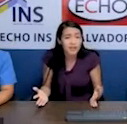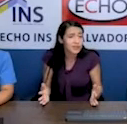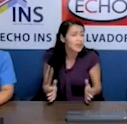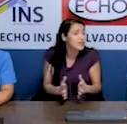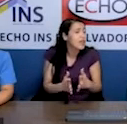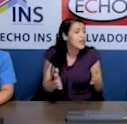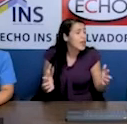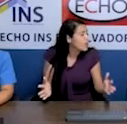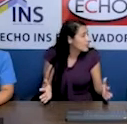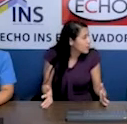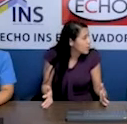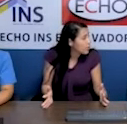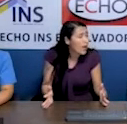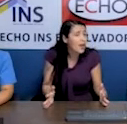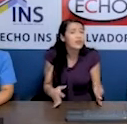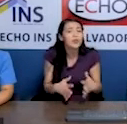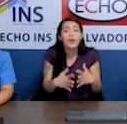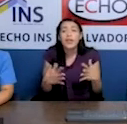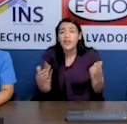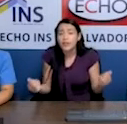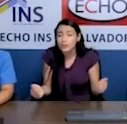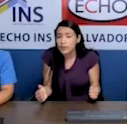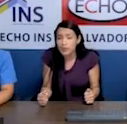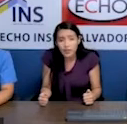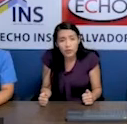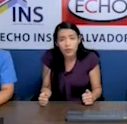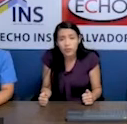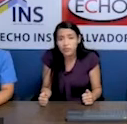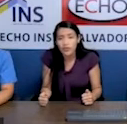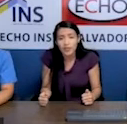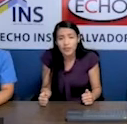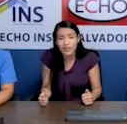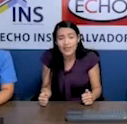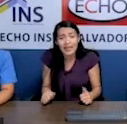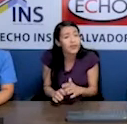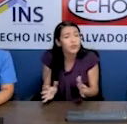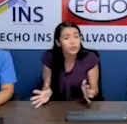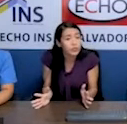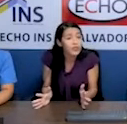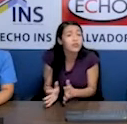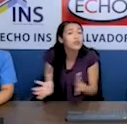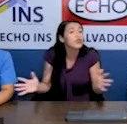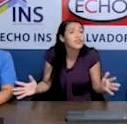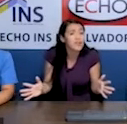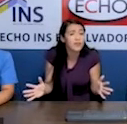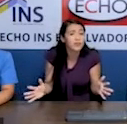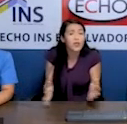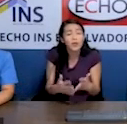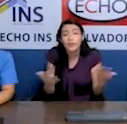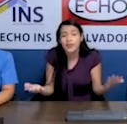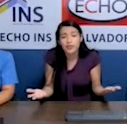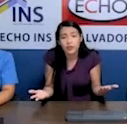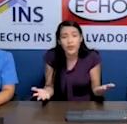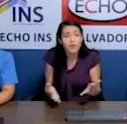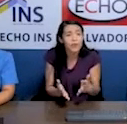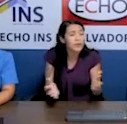tiene metástasis, que es un estadio 4, que es un paciente con condición de terminalidad de otros órganos. No lo sabemos.